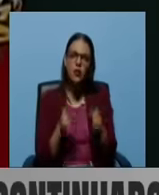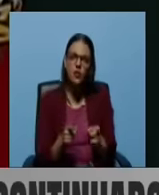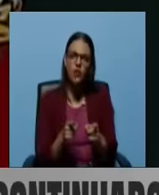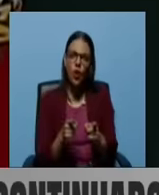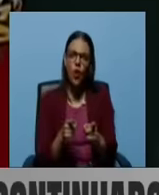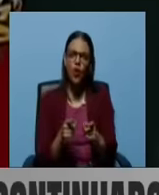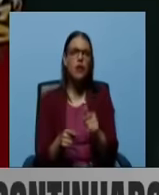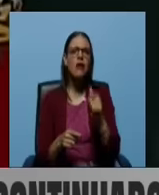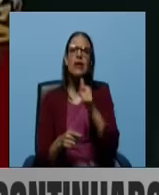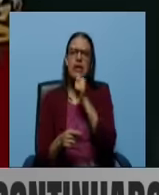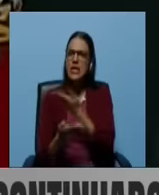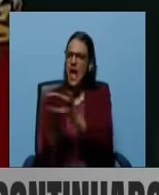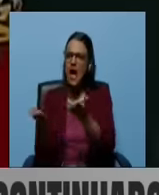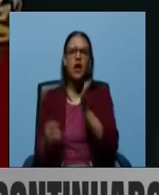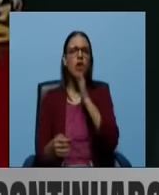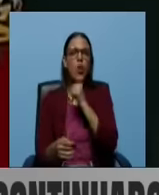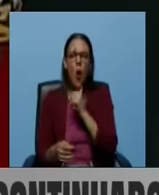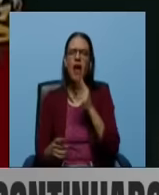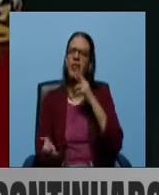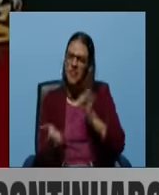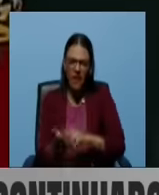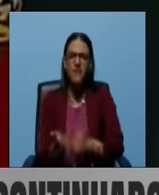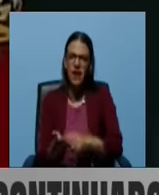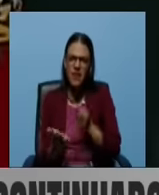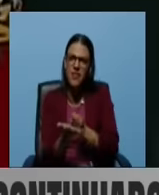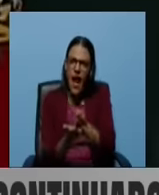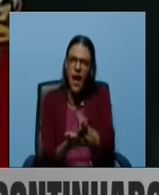quien no sienta en verdad